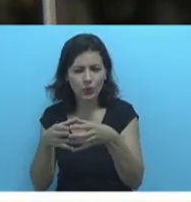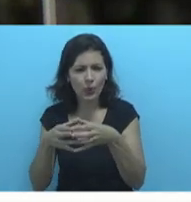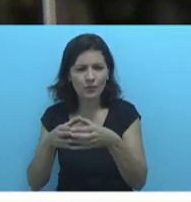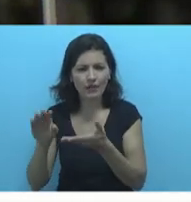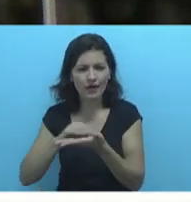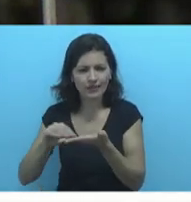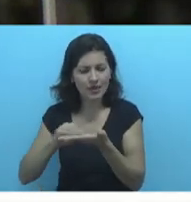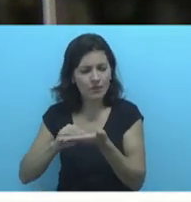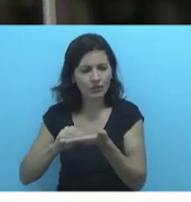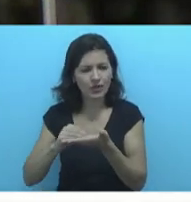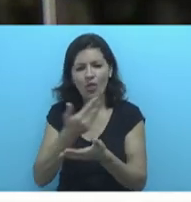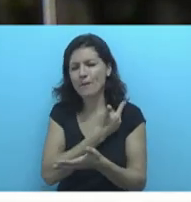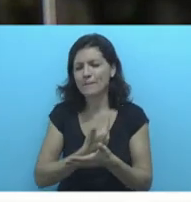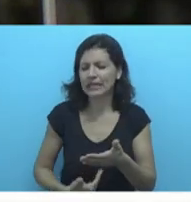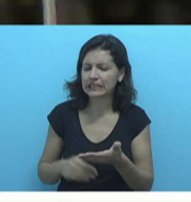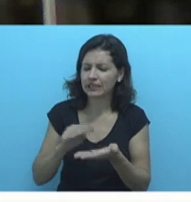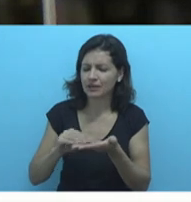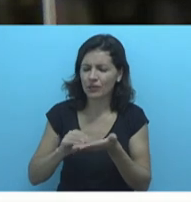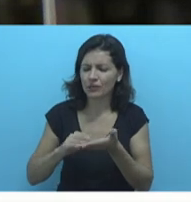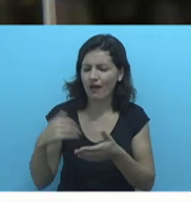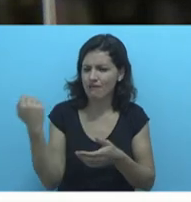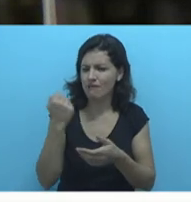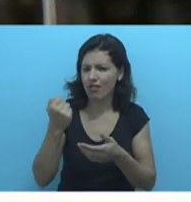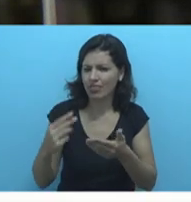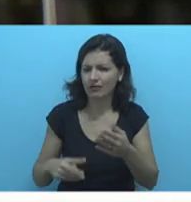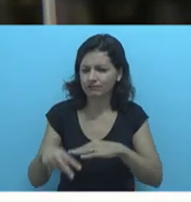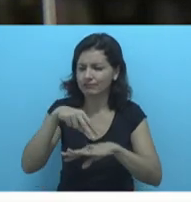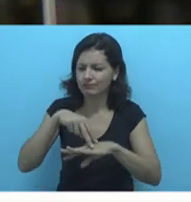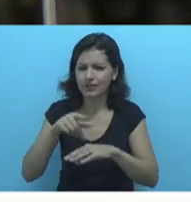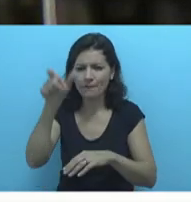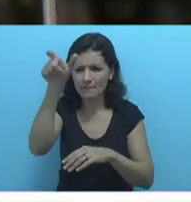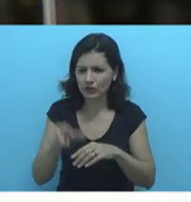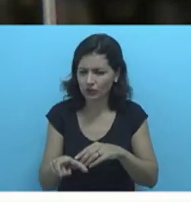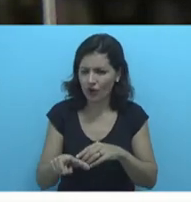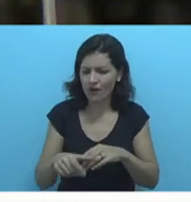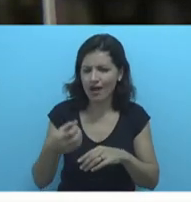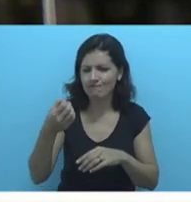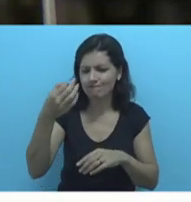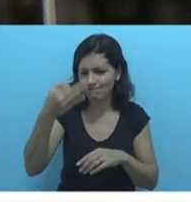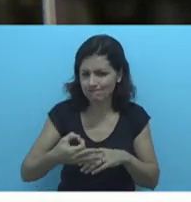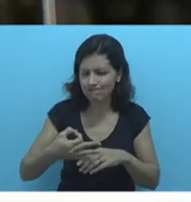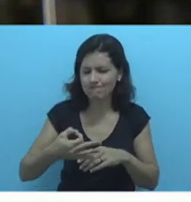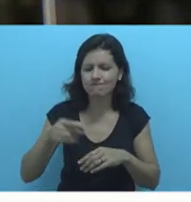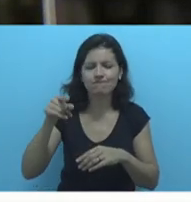Diputados bajo la presidencia de un gran líder y dirigente, pero por sobre todo un buen hombre, que supo llevar orden,